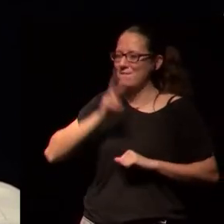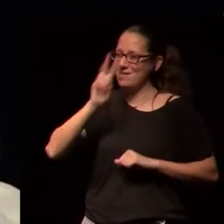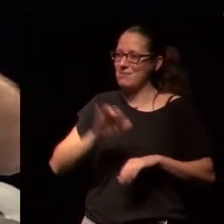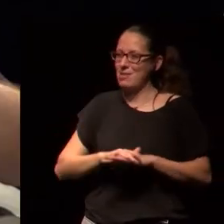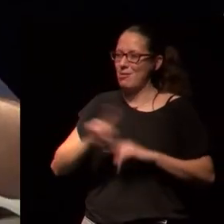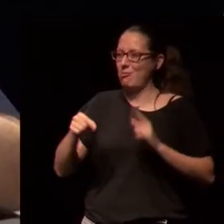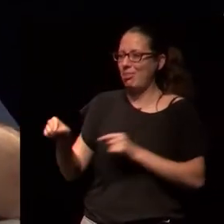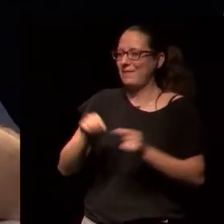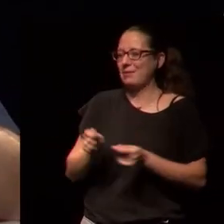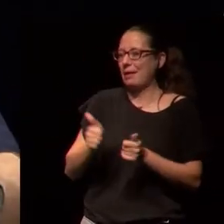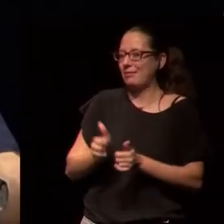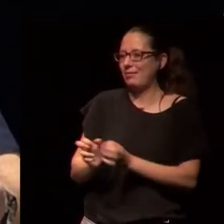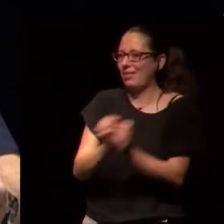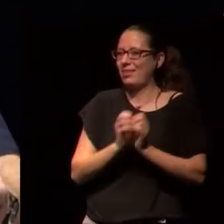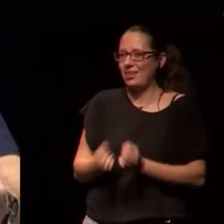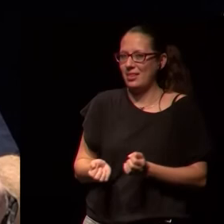es